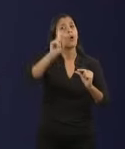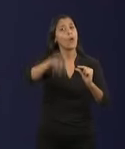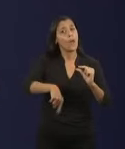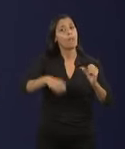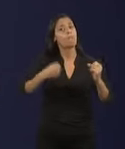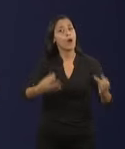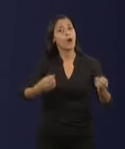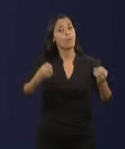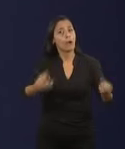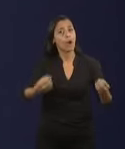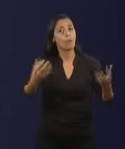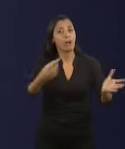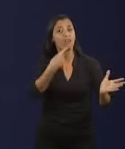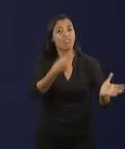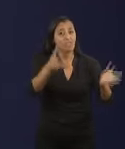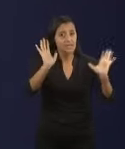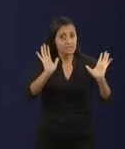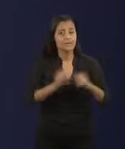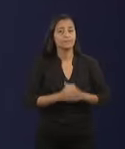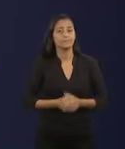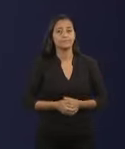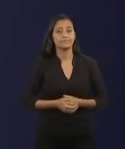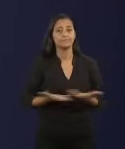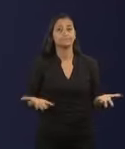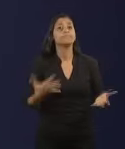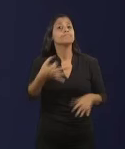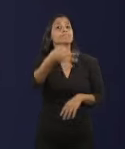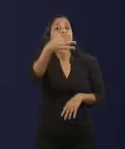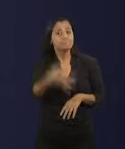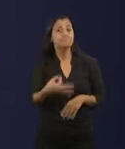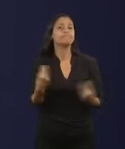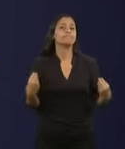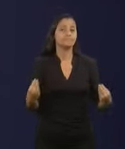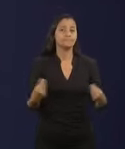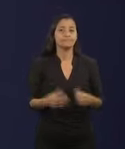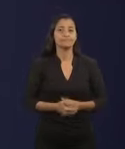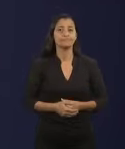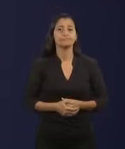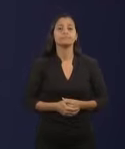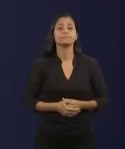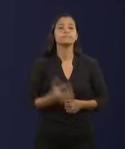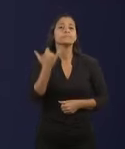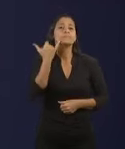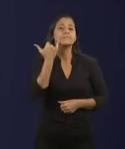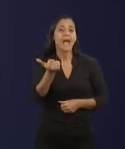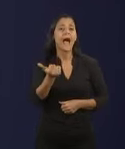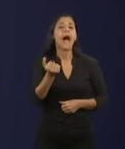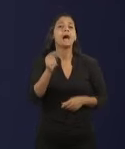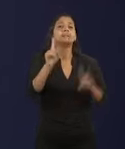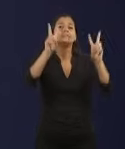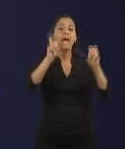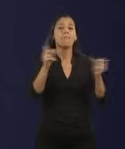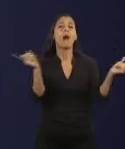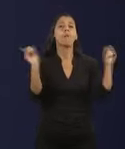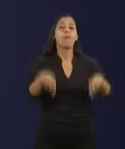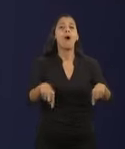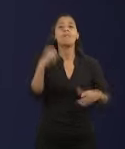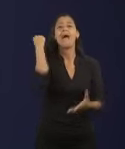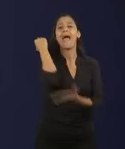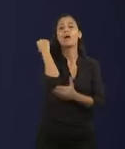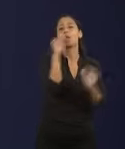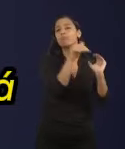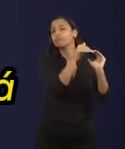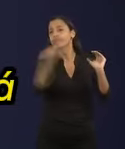su fin Lo cierto es que encaminada la estabilidad o lo que nosotros